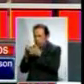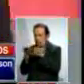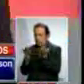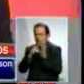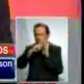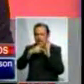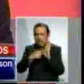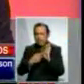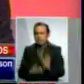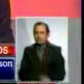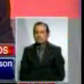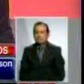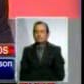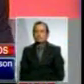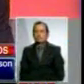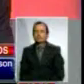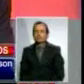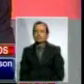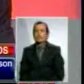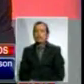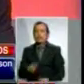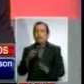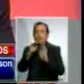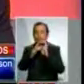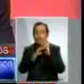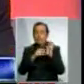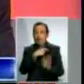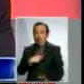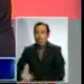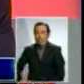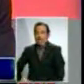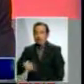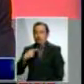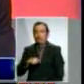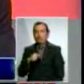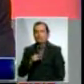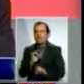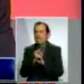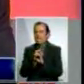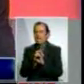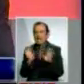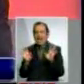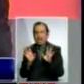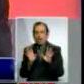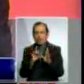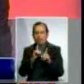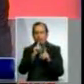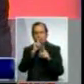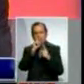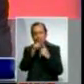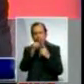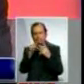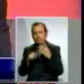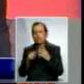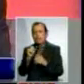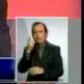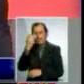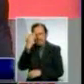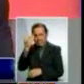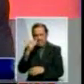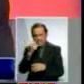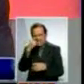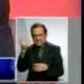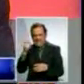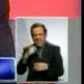esa reforma el programa de gobierno es bastante claro en los regios dentro los primeros días de los